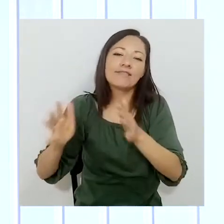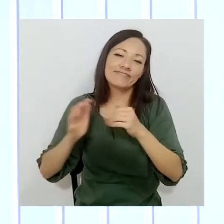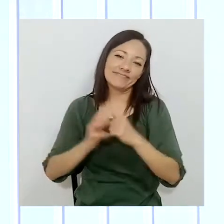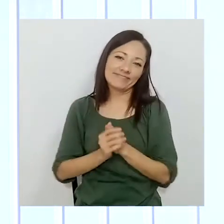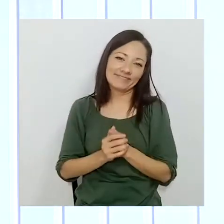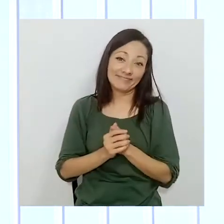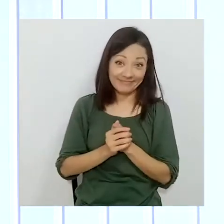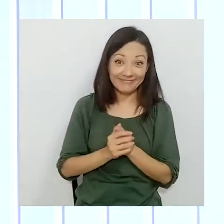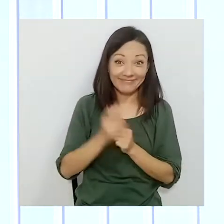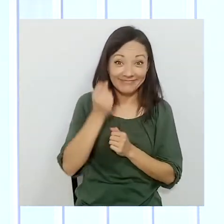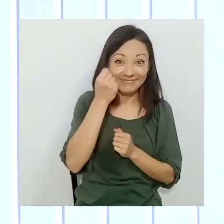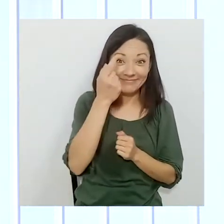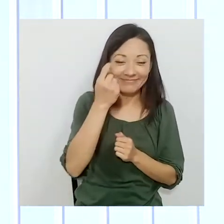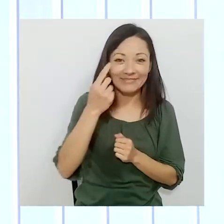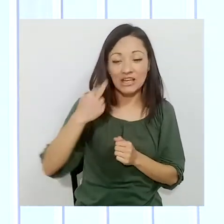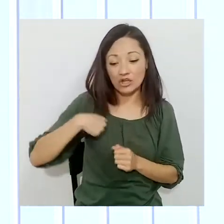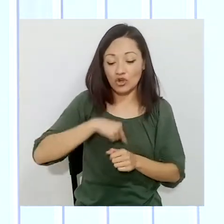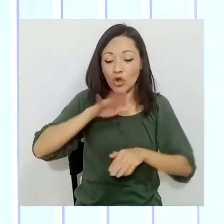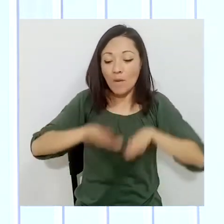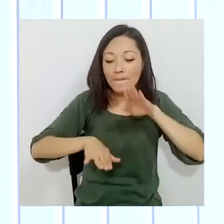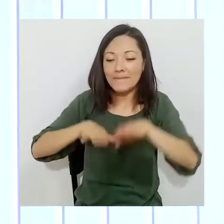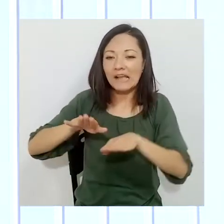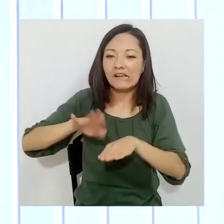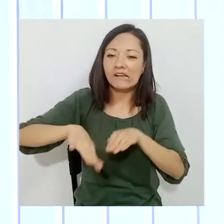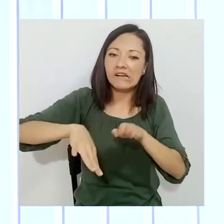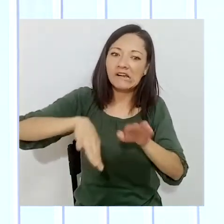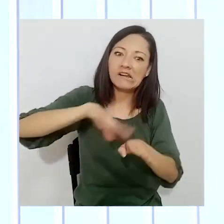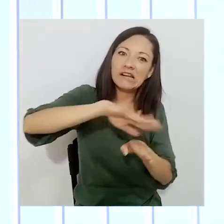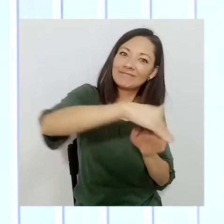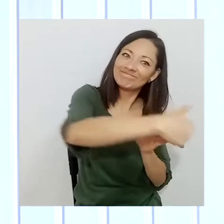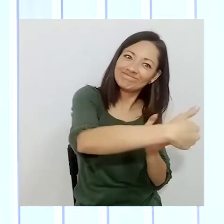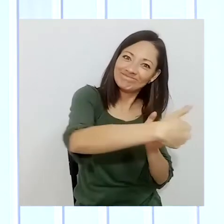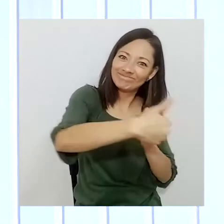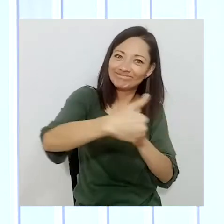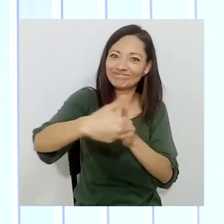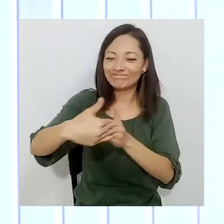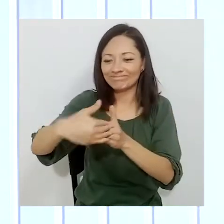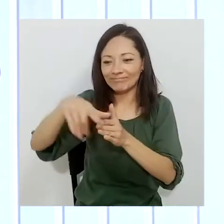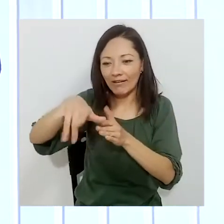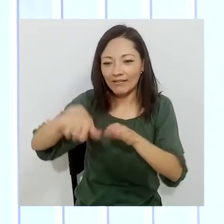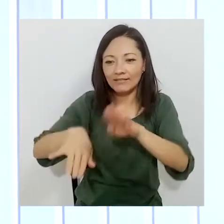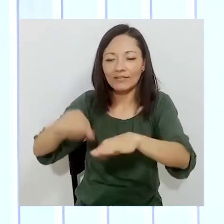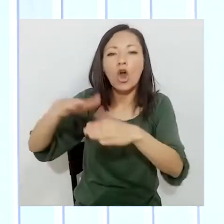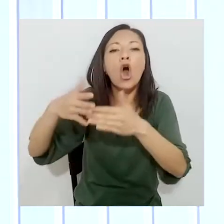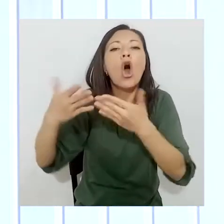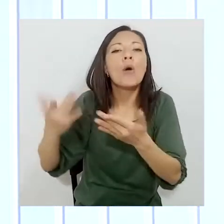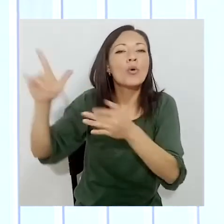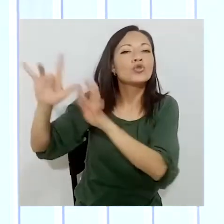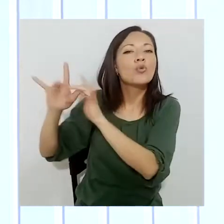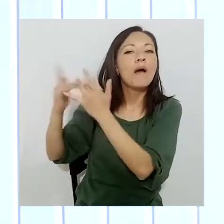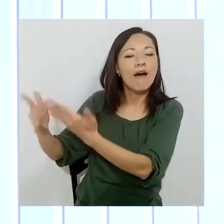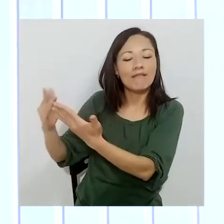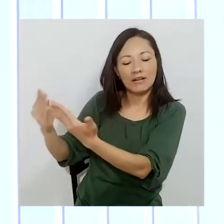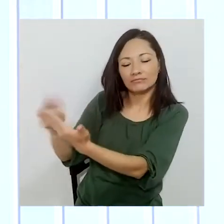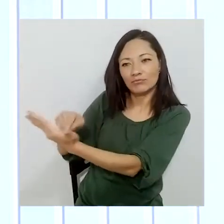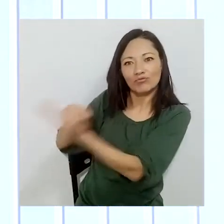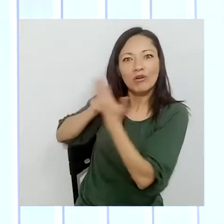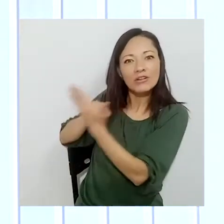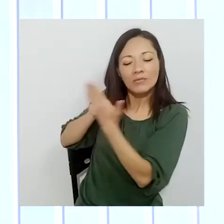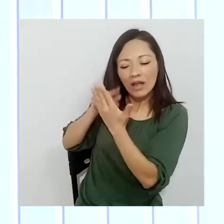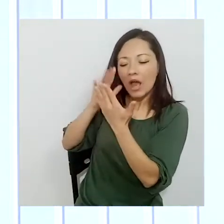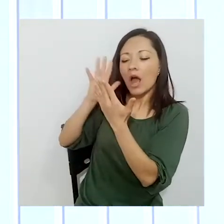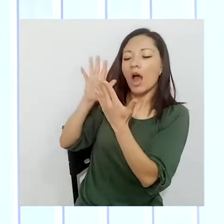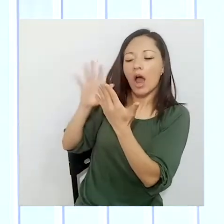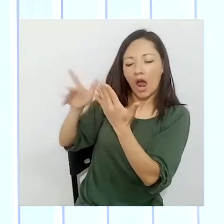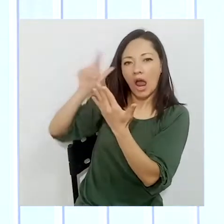el camino, para que si nosotros torcemos los pies, Él nos va a dirigir. ¿Con qué? Con su palabra. Con la palabra